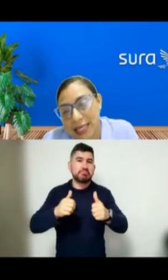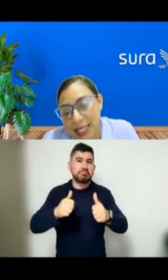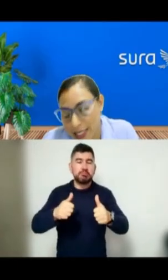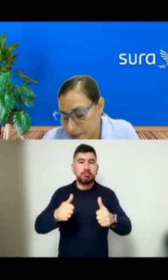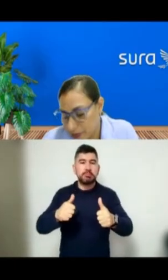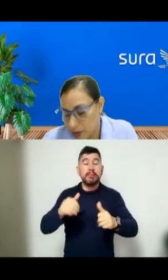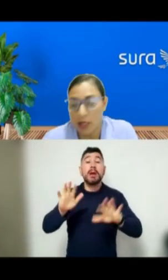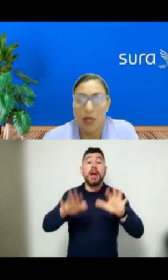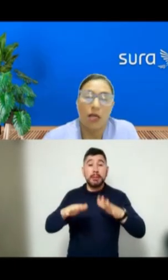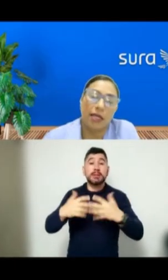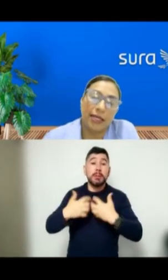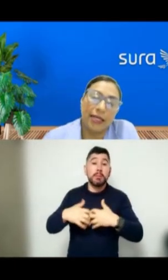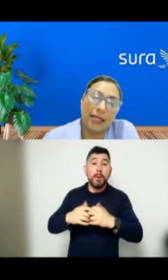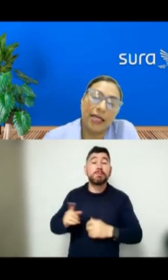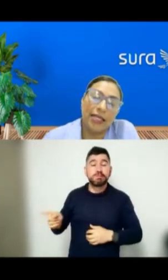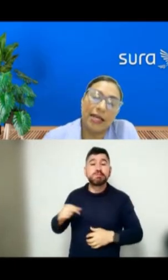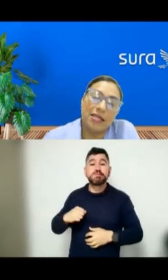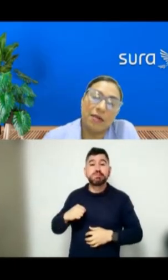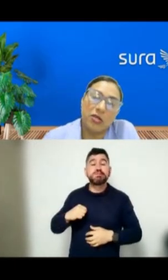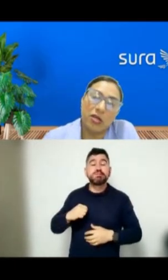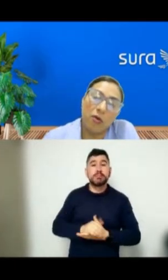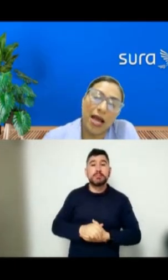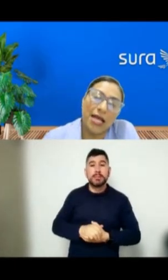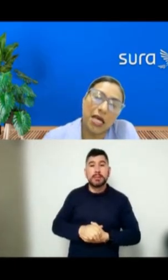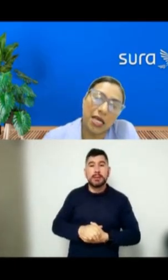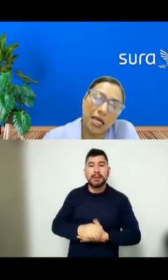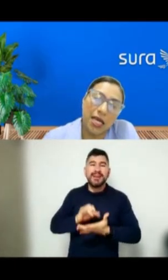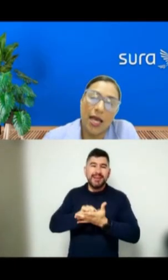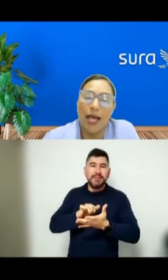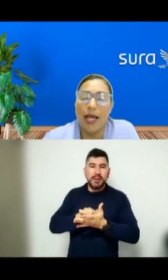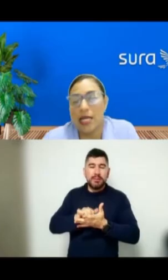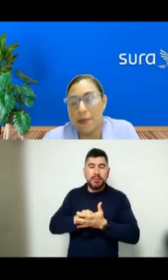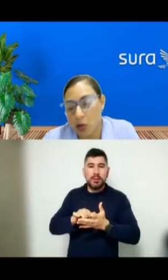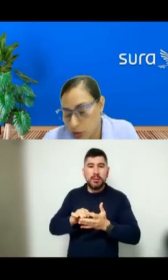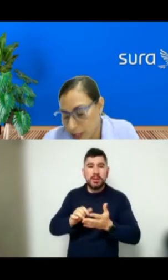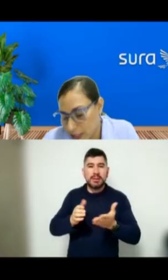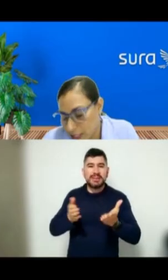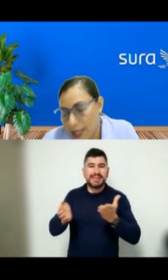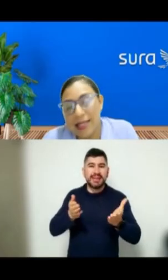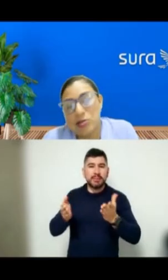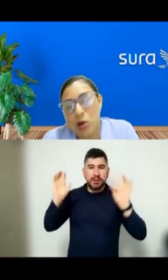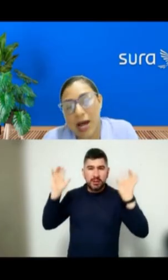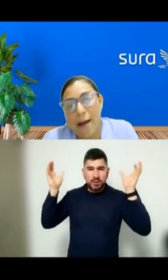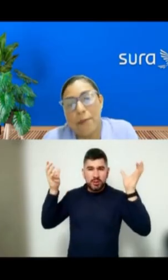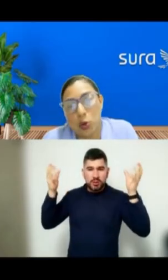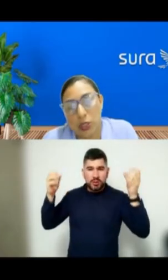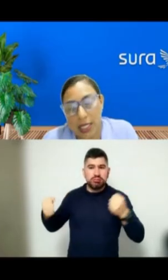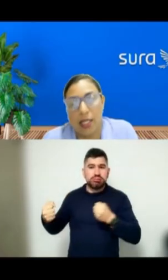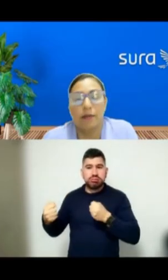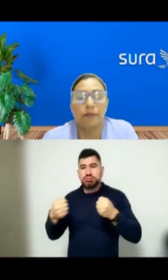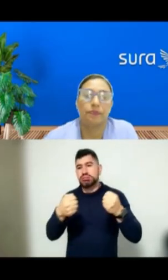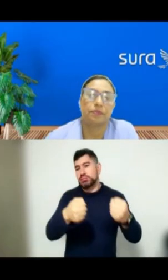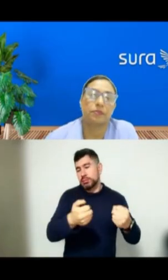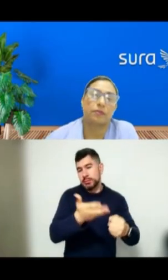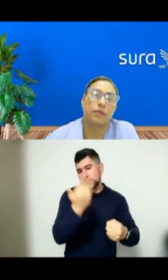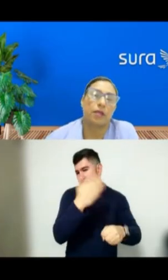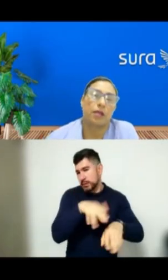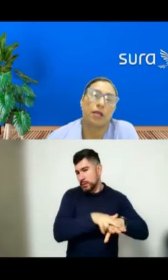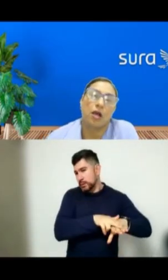algunas empresas tienen, que tienen el servicio de ambulancia y llaman automáticamente a su área